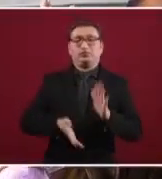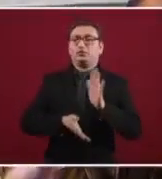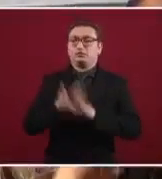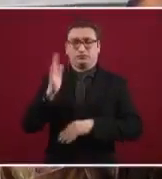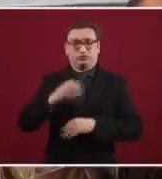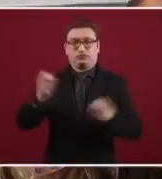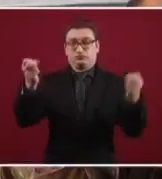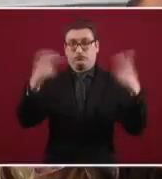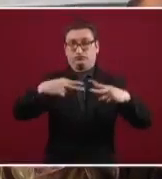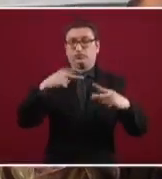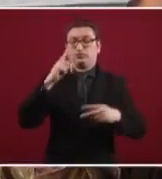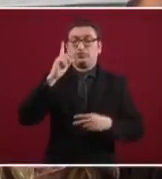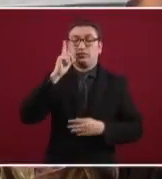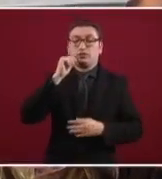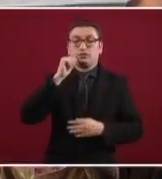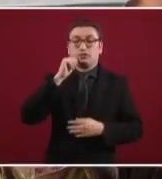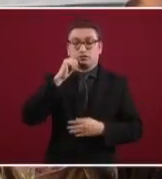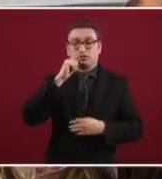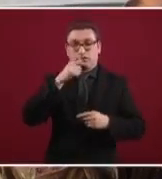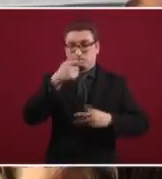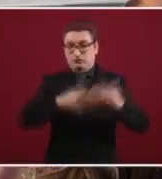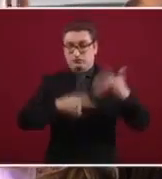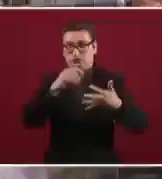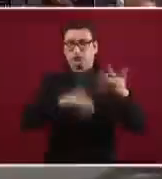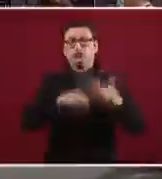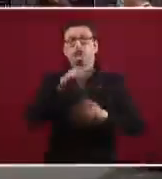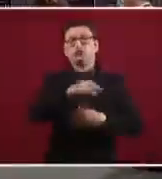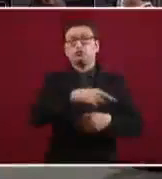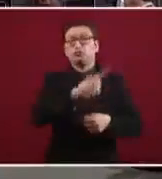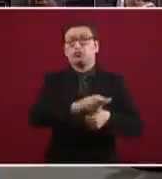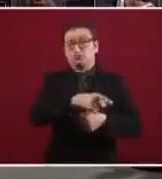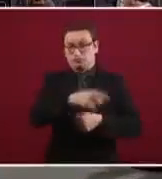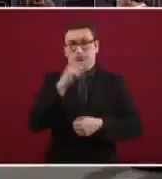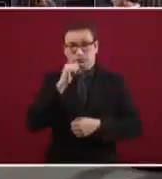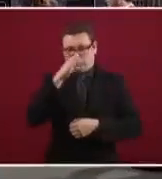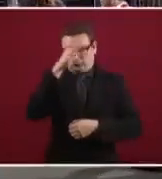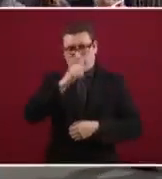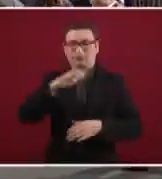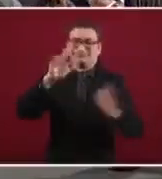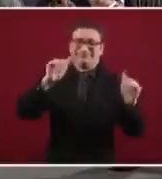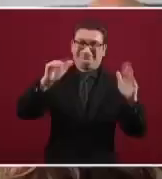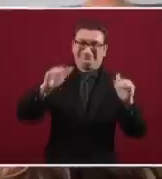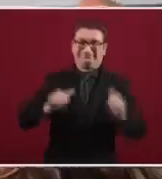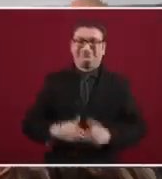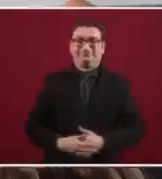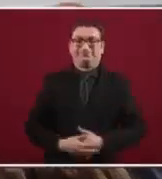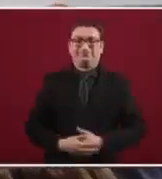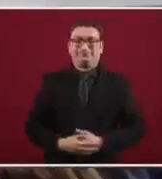Nos apuntamos tú primero mañana, ¿de acuerdo? Adiós, adiós.